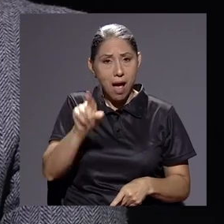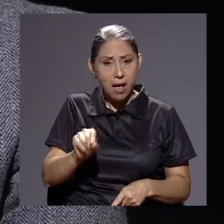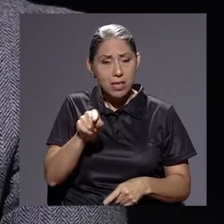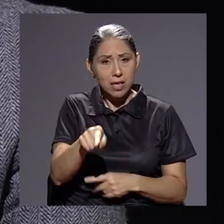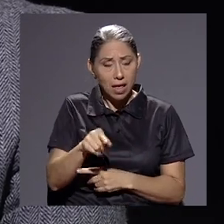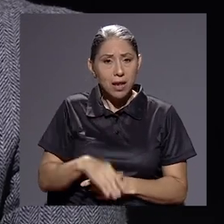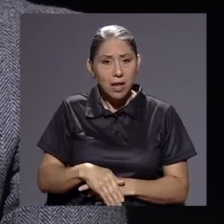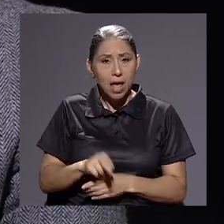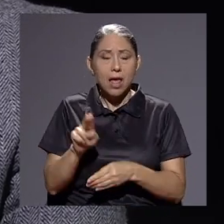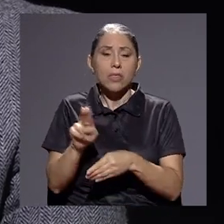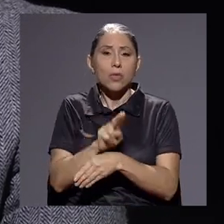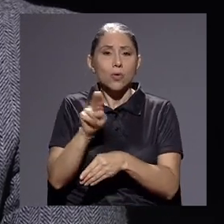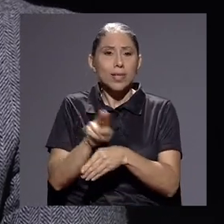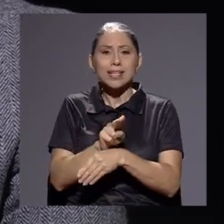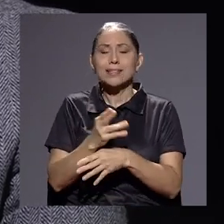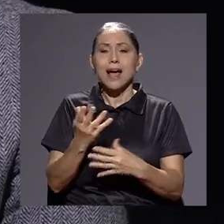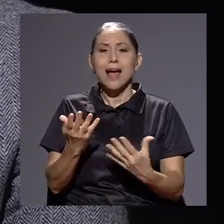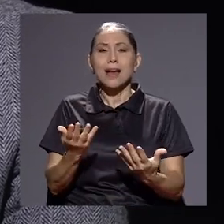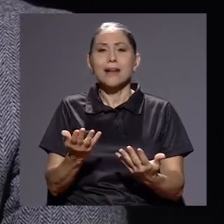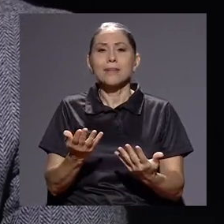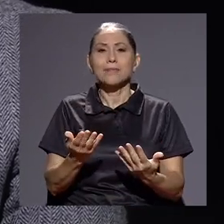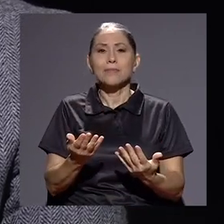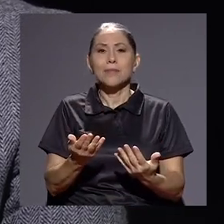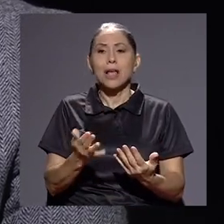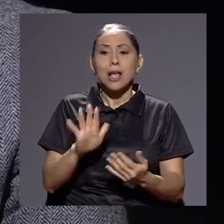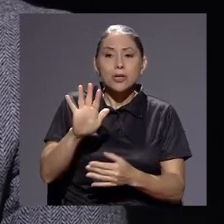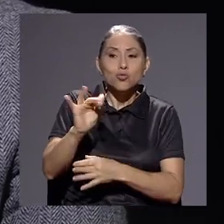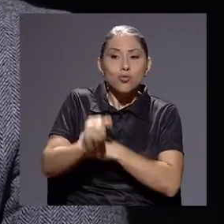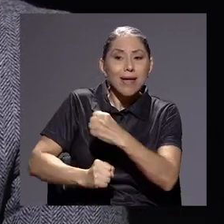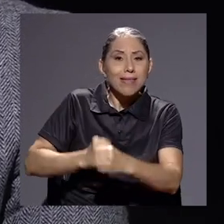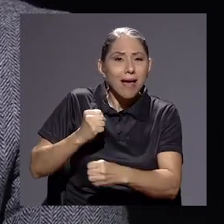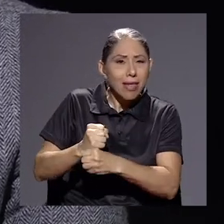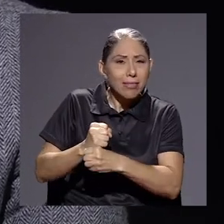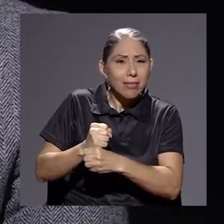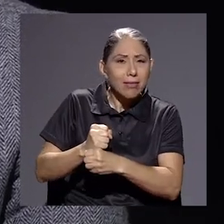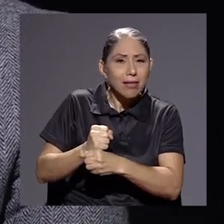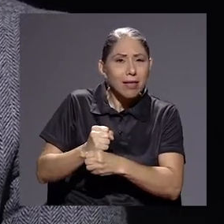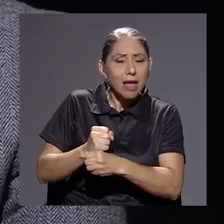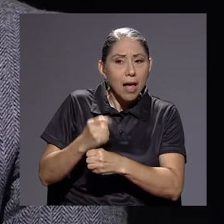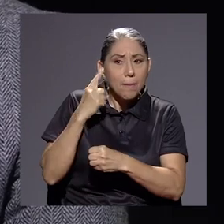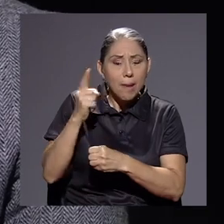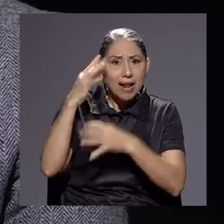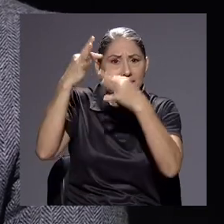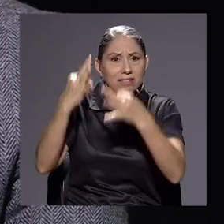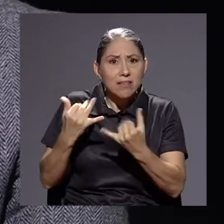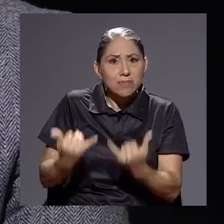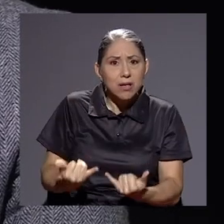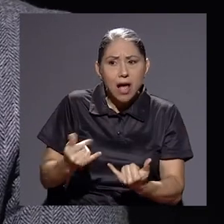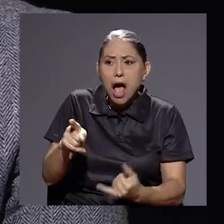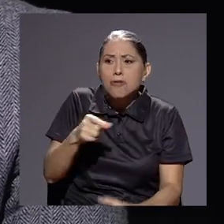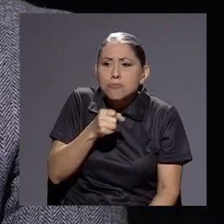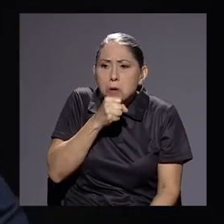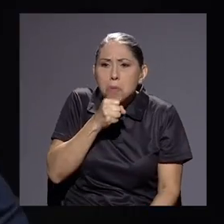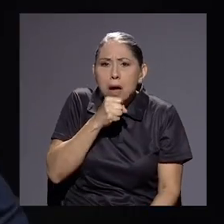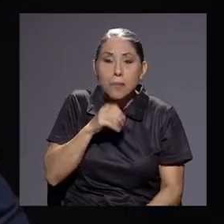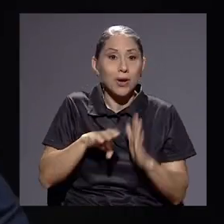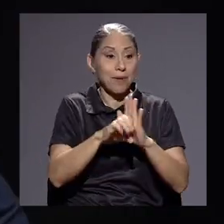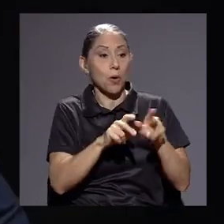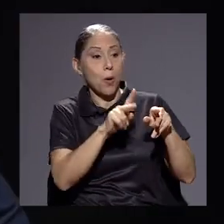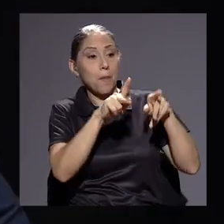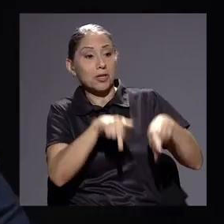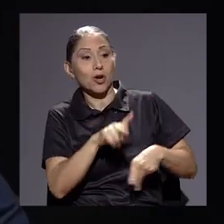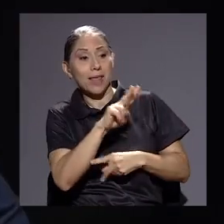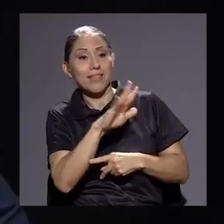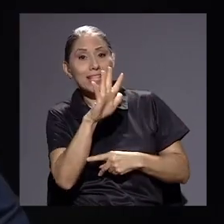de utilizar, digamos, el factor de edad como un elemento de decisión inmediata. Sí, discriminación. O sea, que una persona de 25